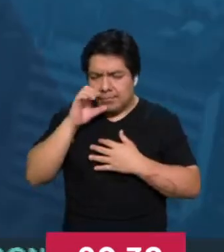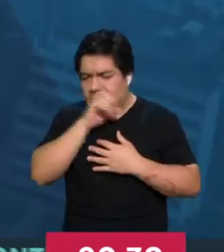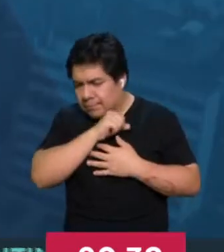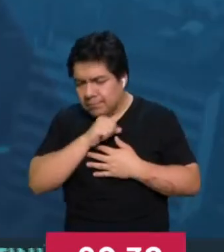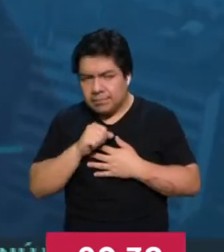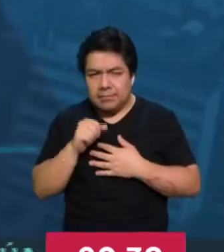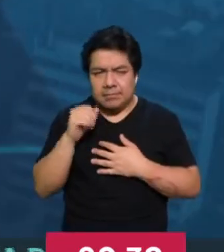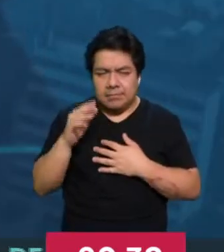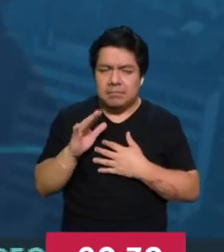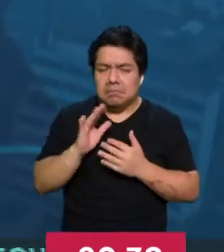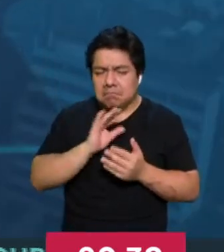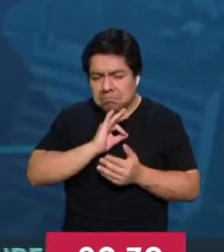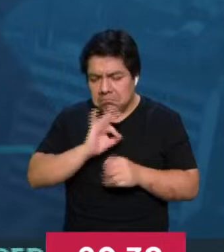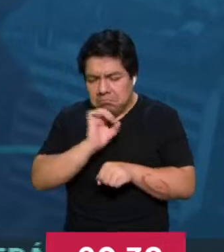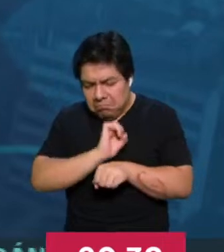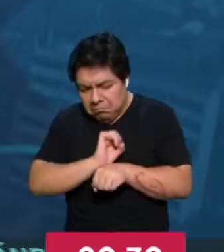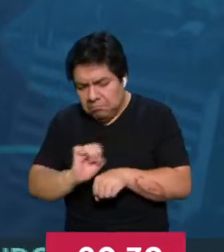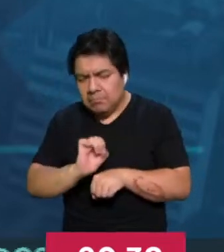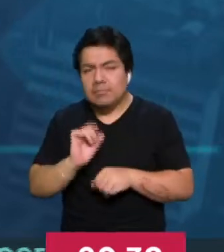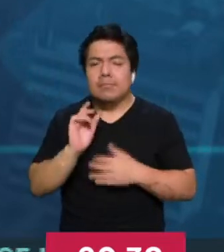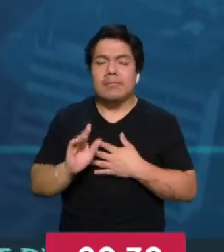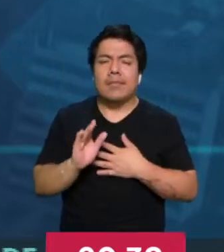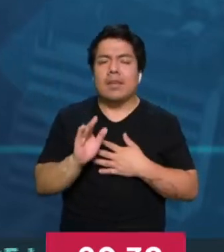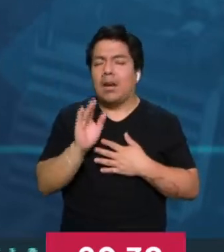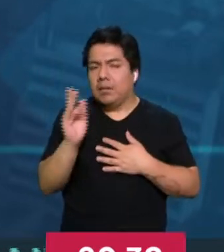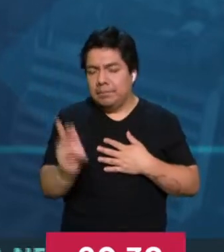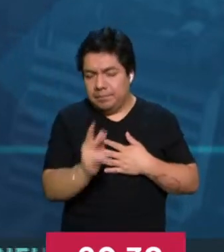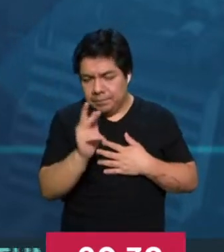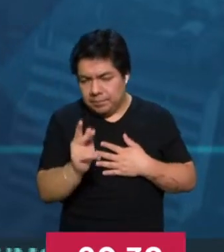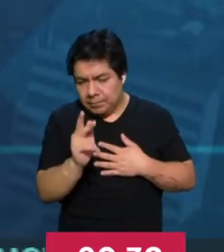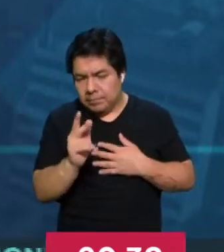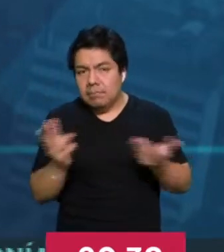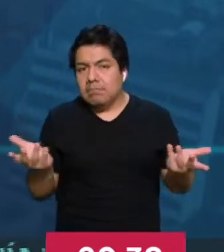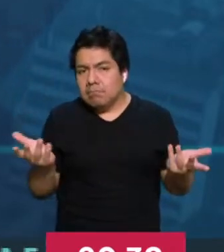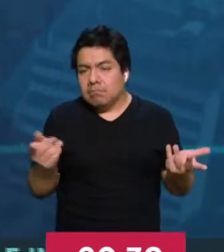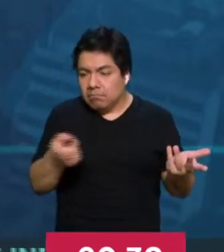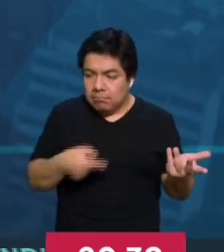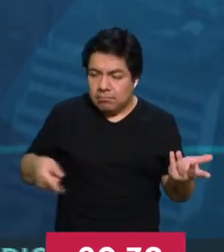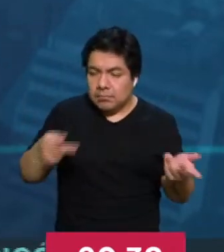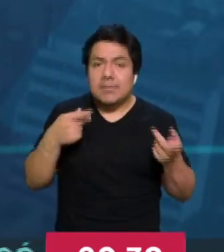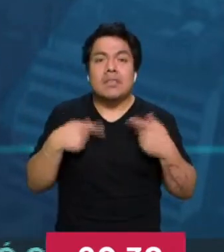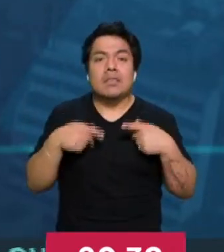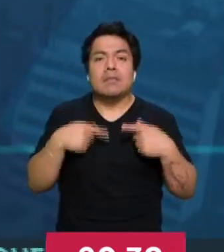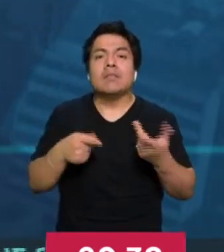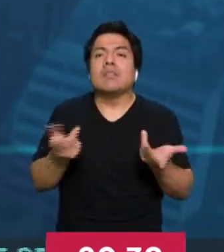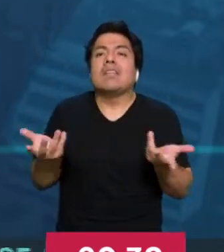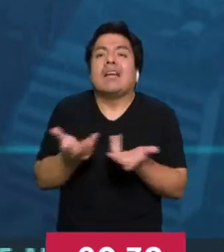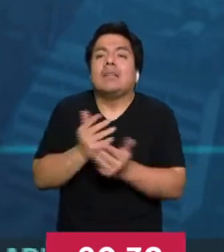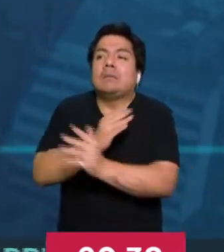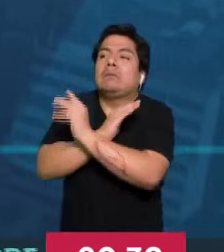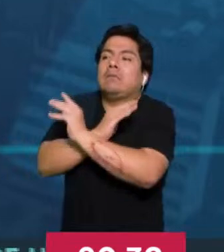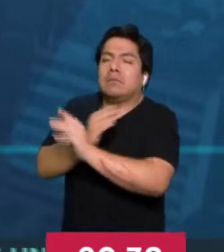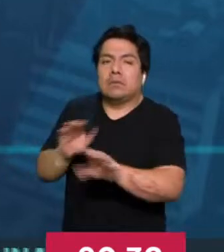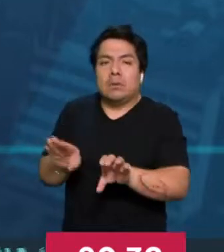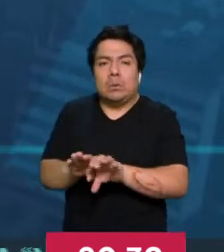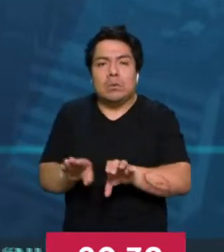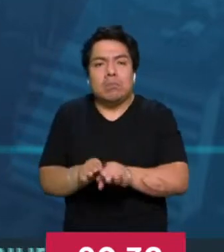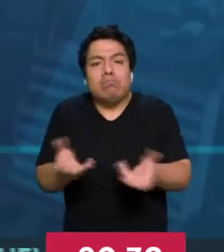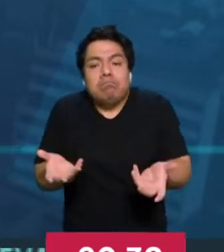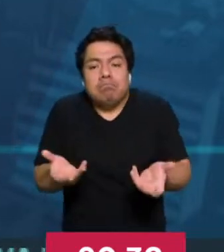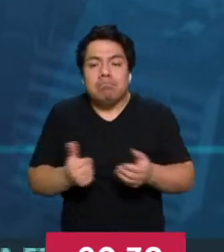ser más ligeras que los años anteriores, pero también, ¿qué puede hacer la gente para prevenirse como a estas condiciones